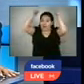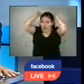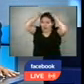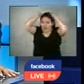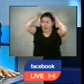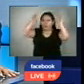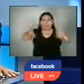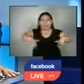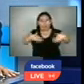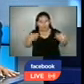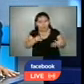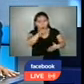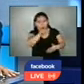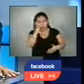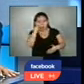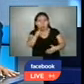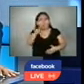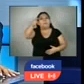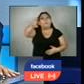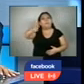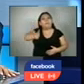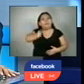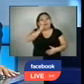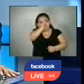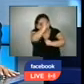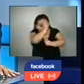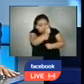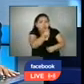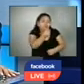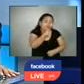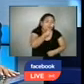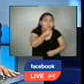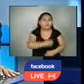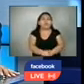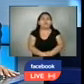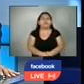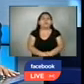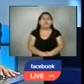parte de la celebración también del mes dedicado a ese sector de la población.